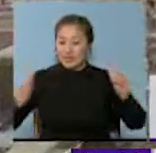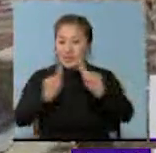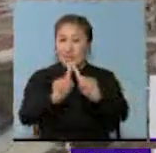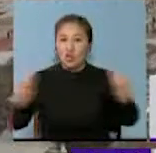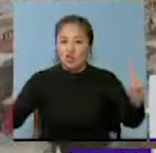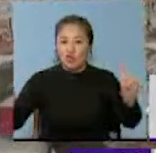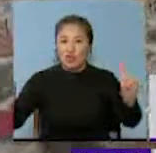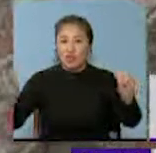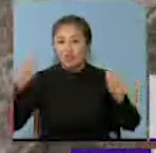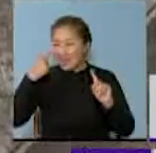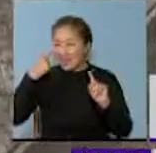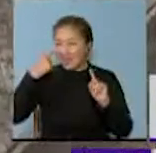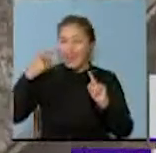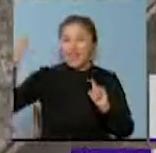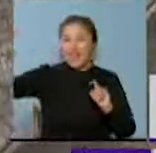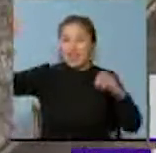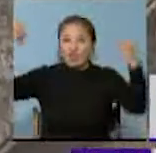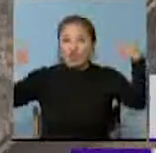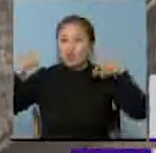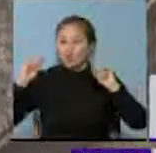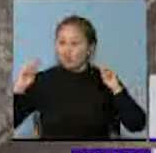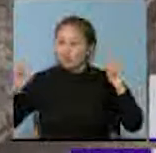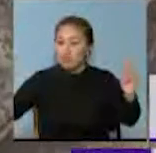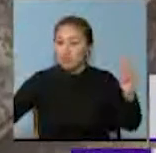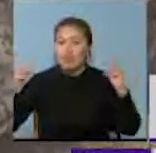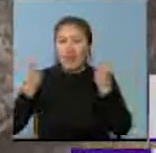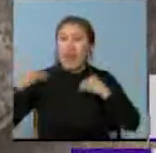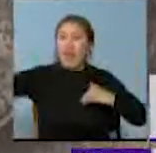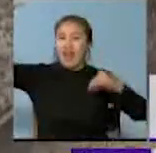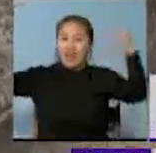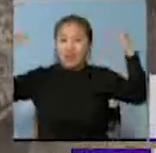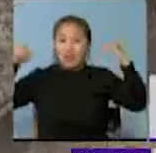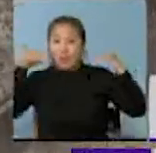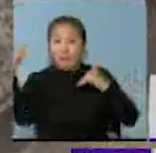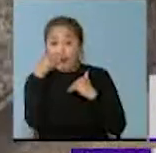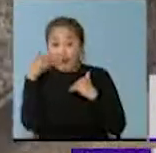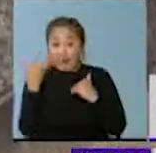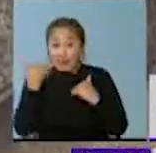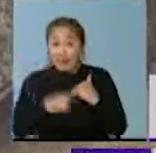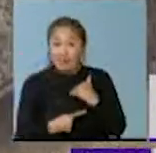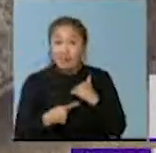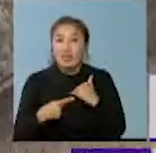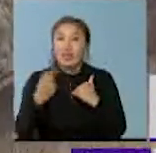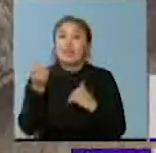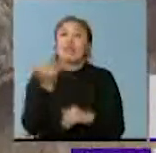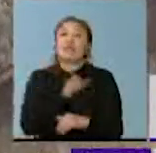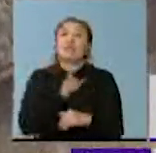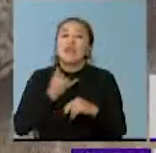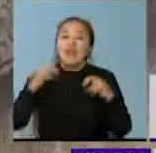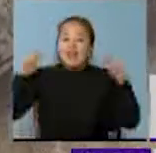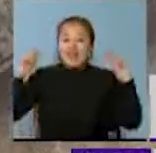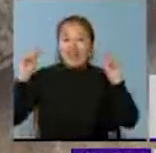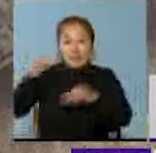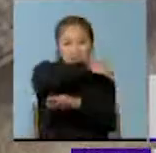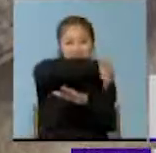sea el parque se ilumina desde las dos avenidas desde columnas de iluminación estas columnas también iluminan lo que son las veredas de la avenida